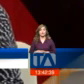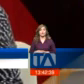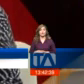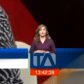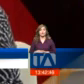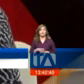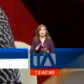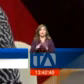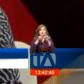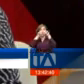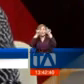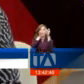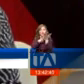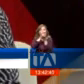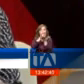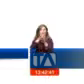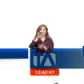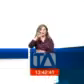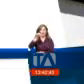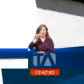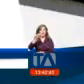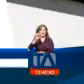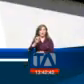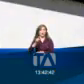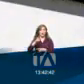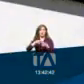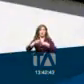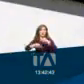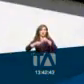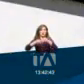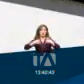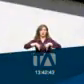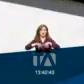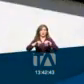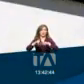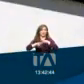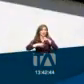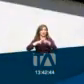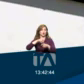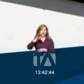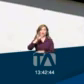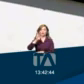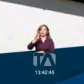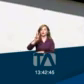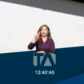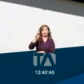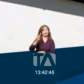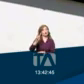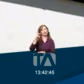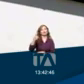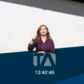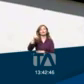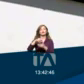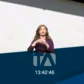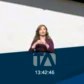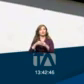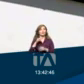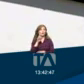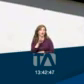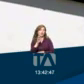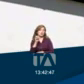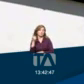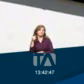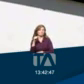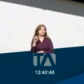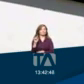ante el impedimento de mantener las inversiones. En 2018, CNT vendió 962 millones de dólares. 200